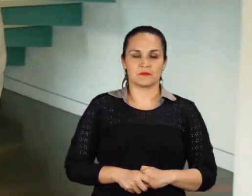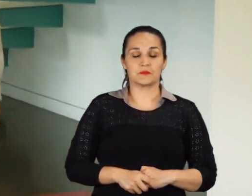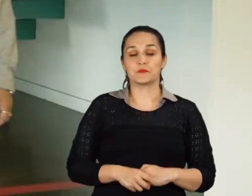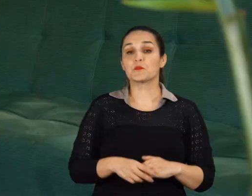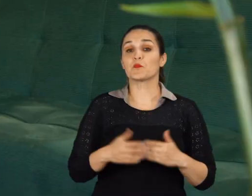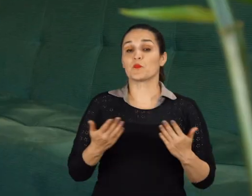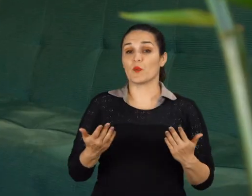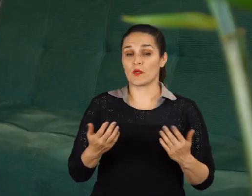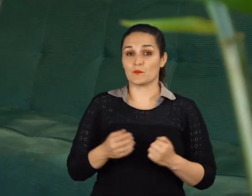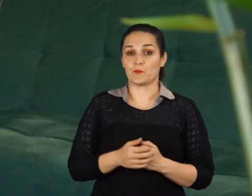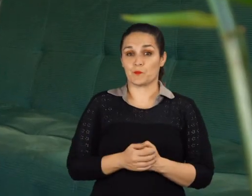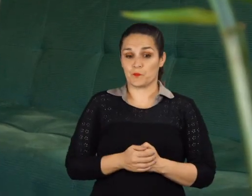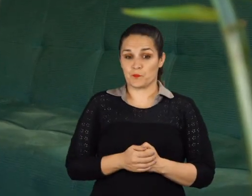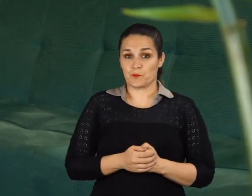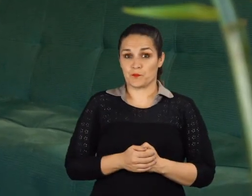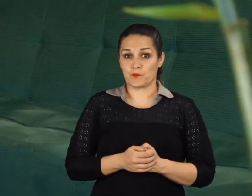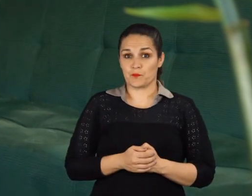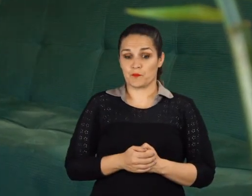Bueno, hoy